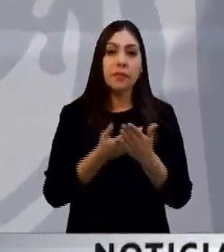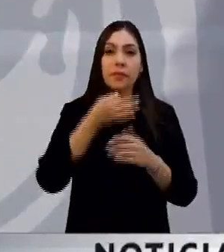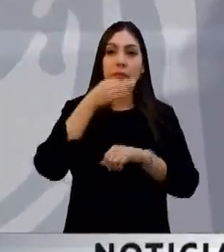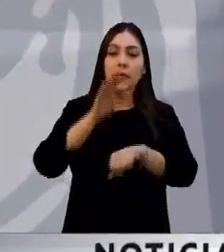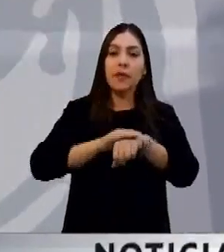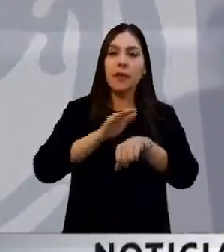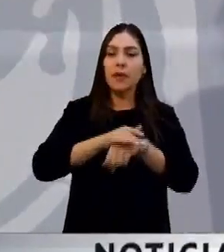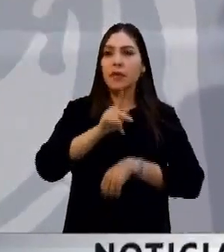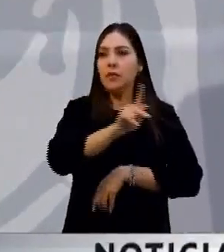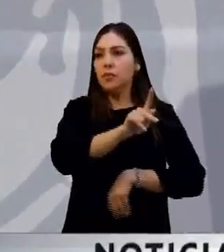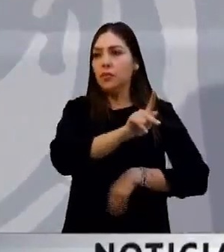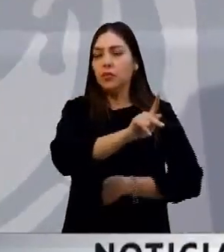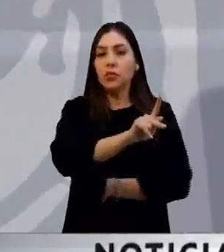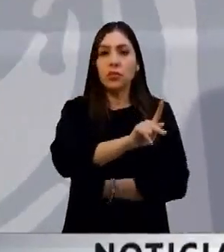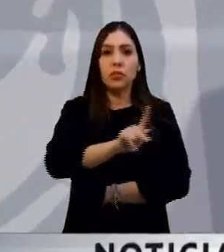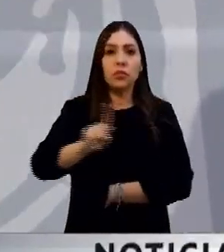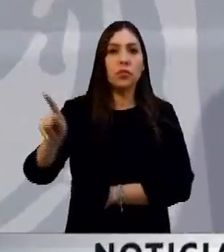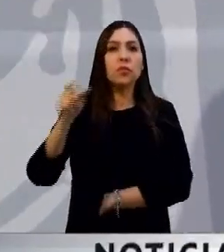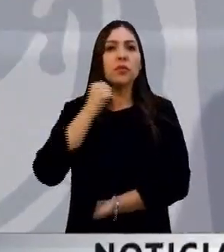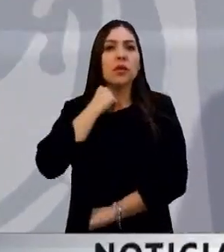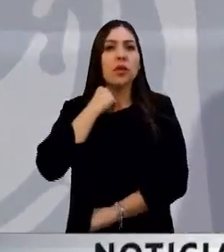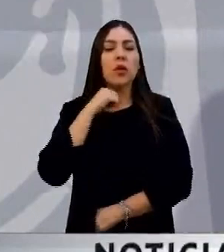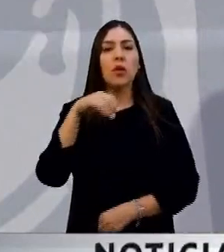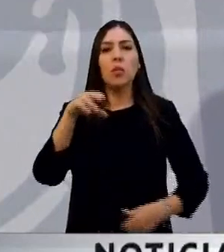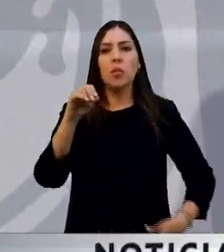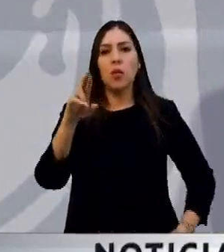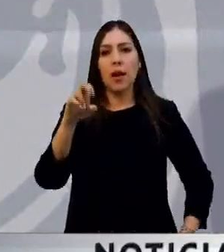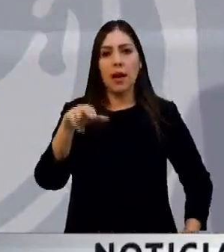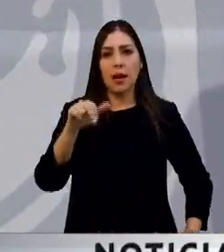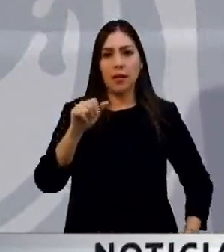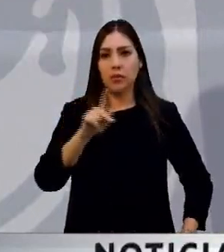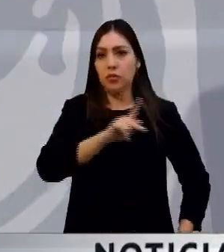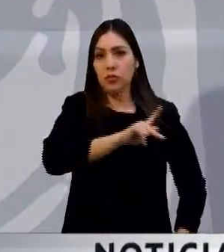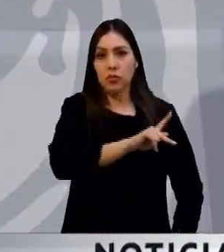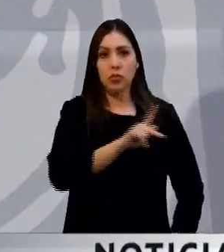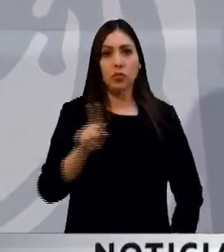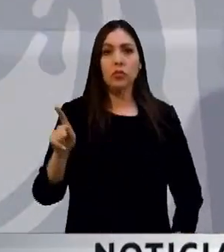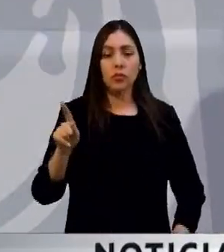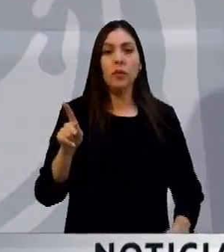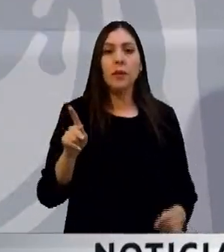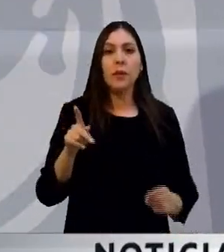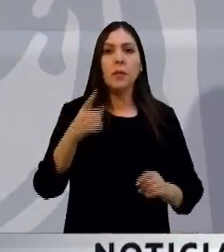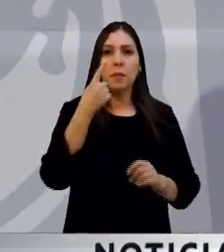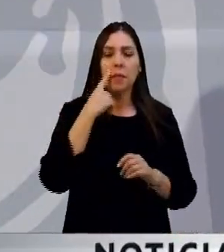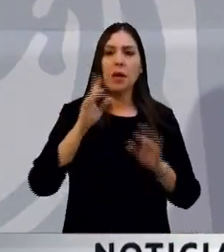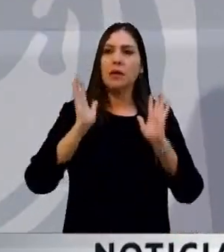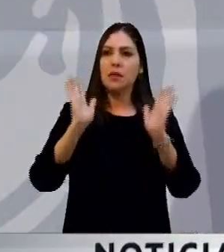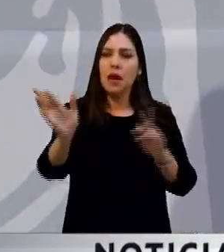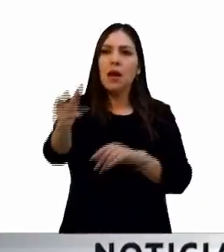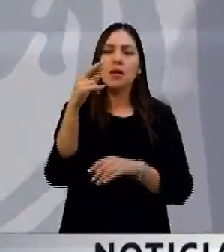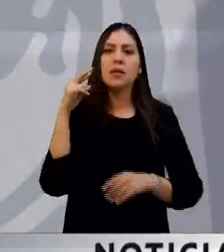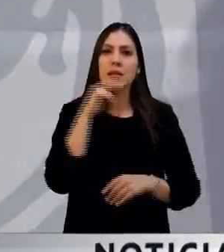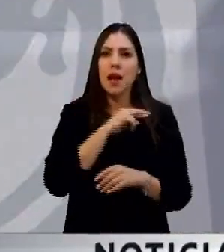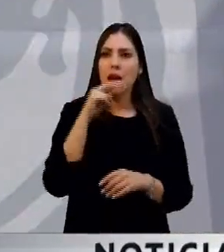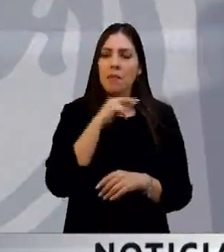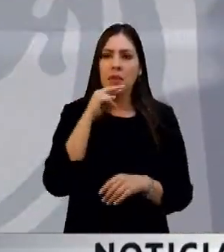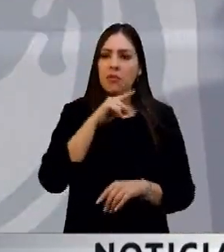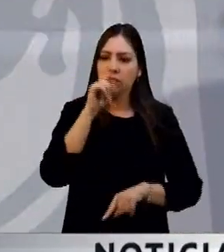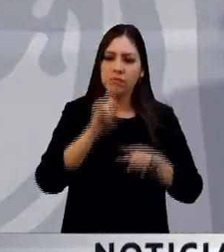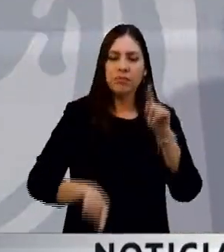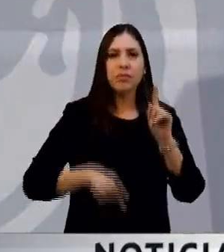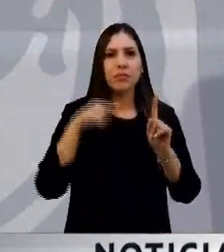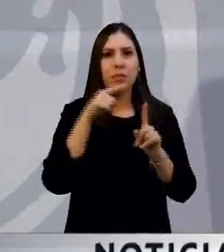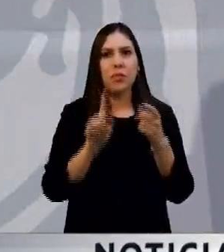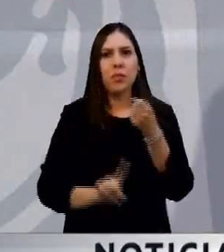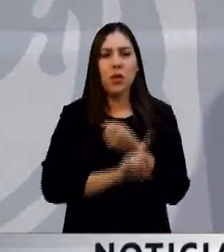a todos los senadores el senado de la república para que se resuelva la brevedad este problema que voy a